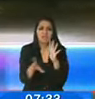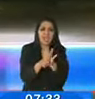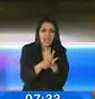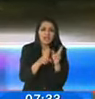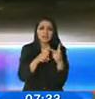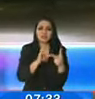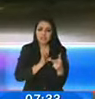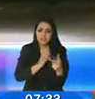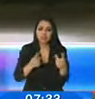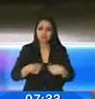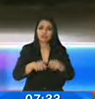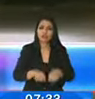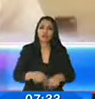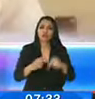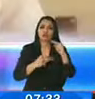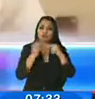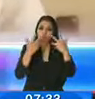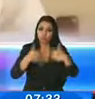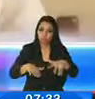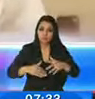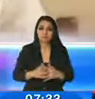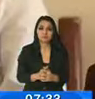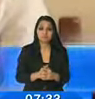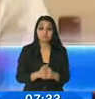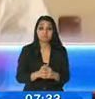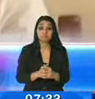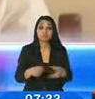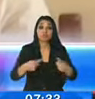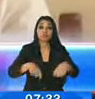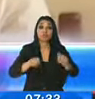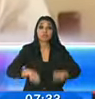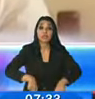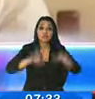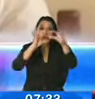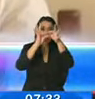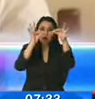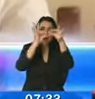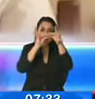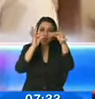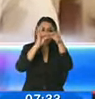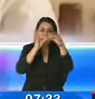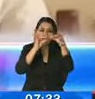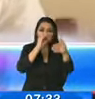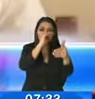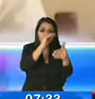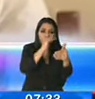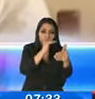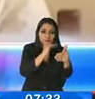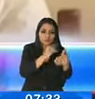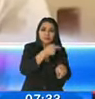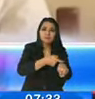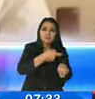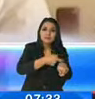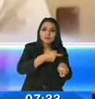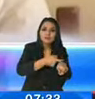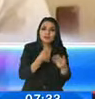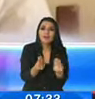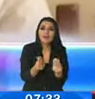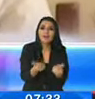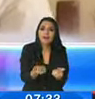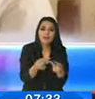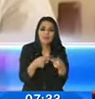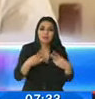contrato de ejecución de obra. Tiene cláusulas específicas en donde se establece la calidad, el material a utilizar,